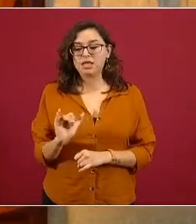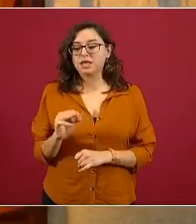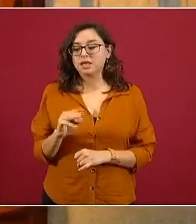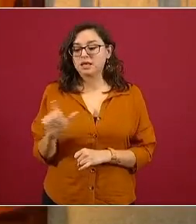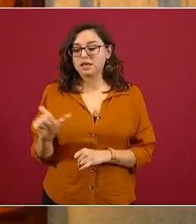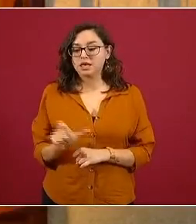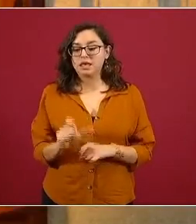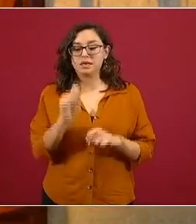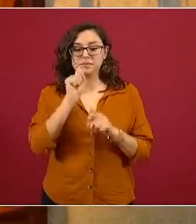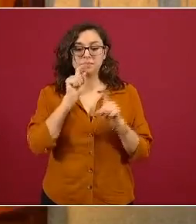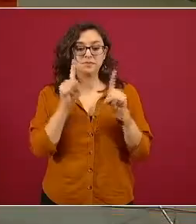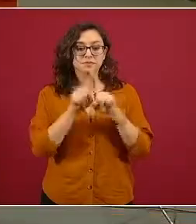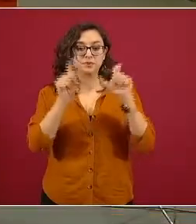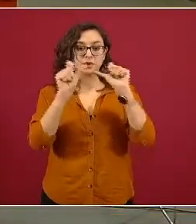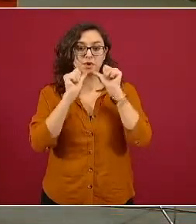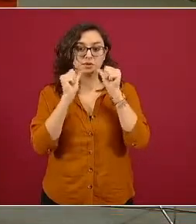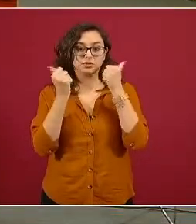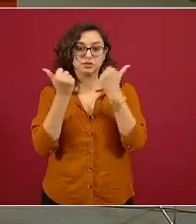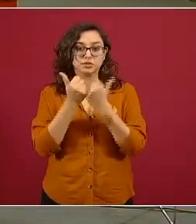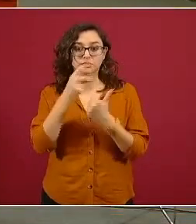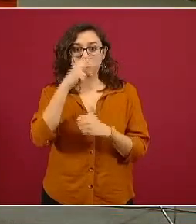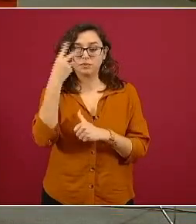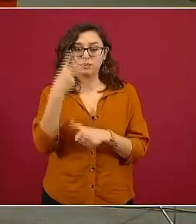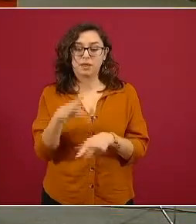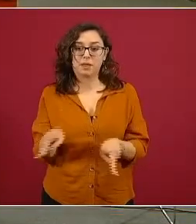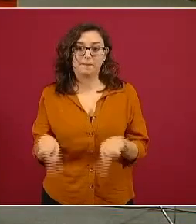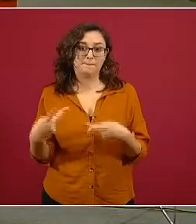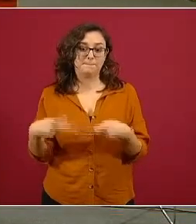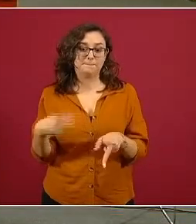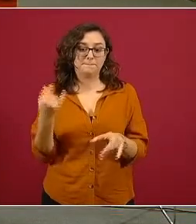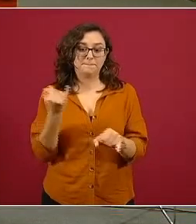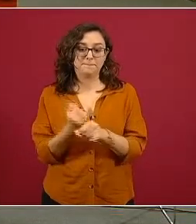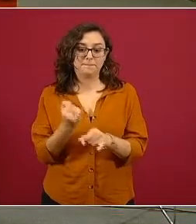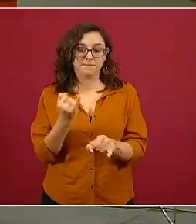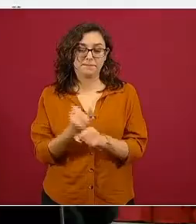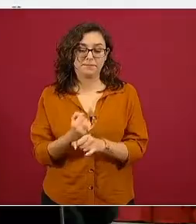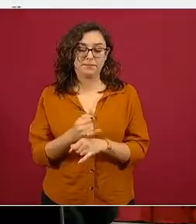la Asociación Mexicana de Venta Online, AMBO.